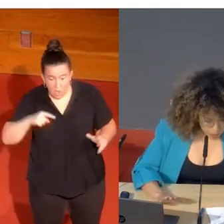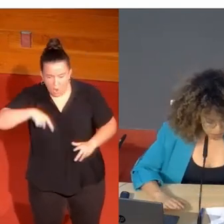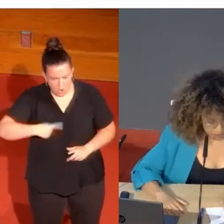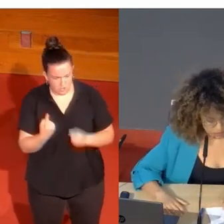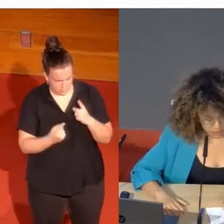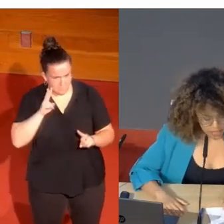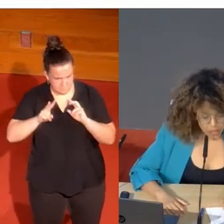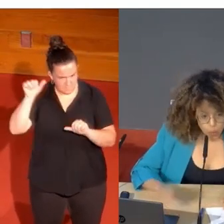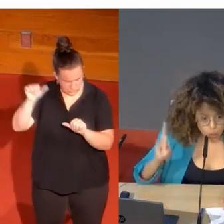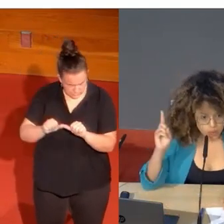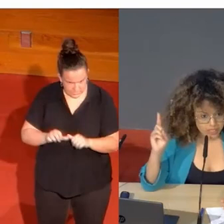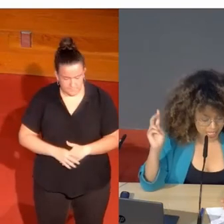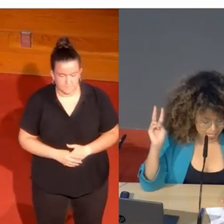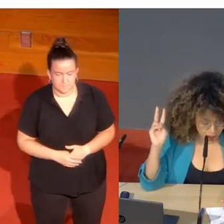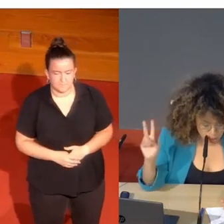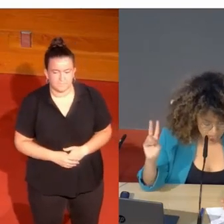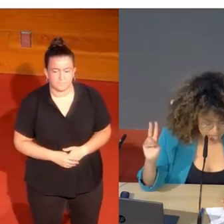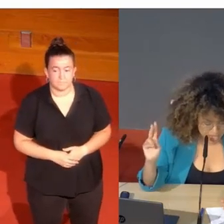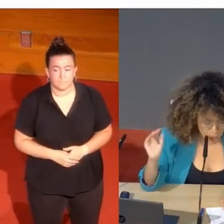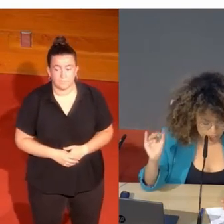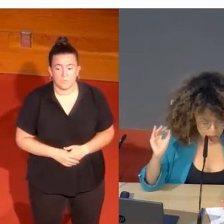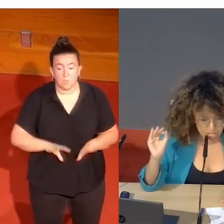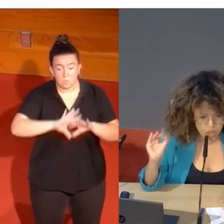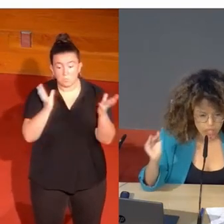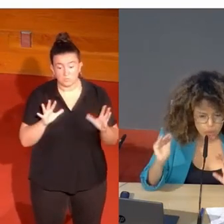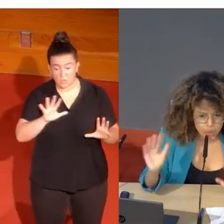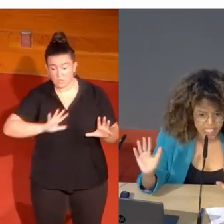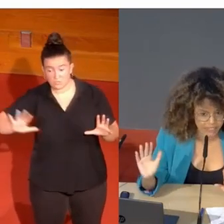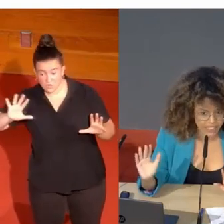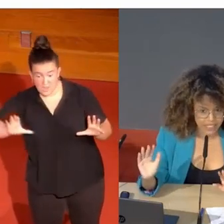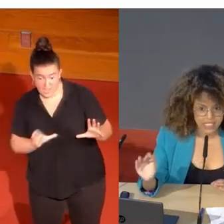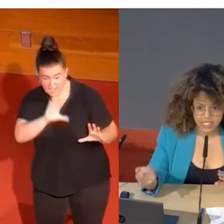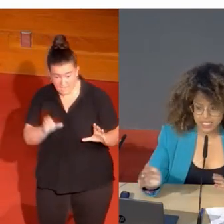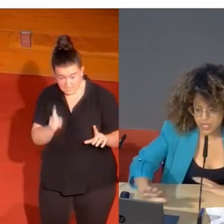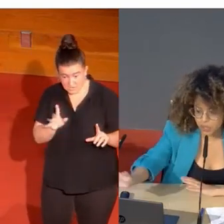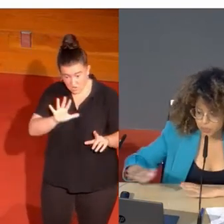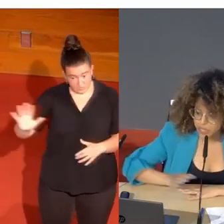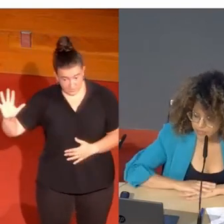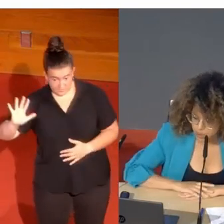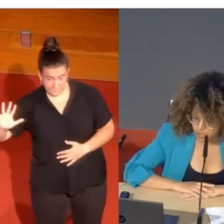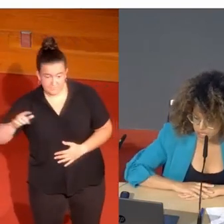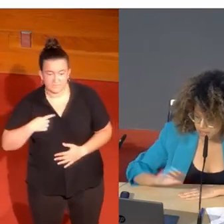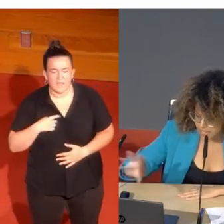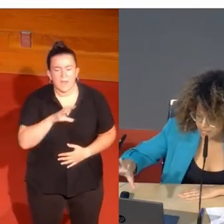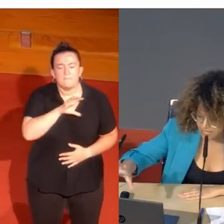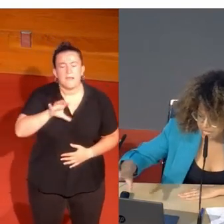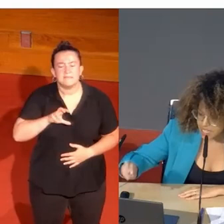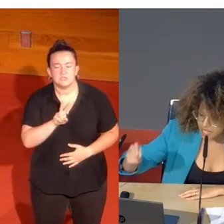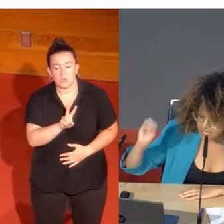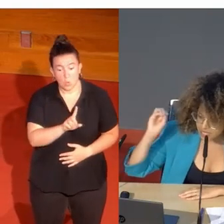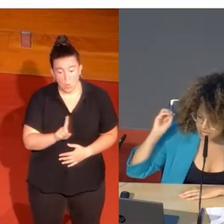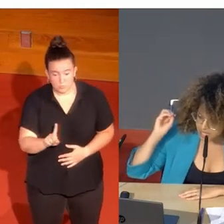del mundo uno de cada dos países se encuentra en una situación muy grave y esa situación muy grave como se enseñaba